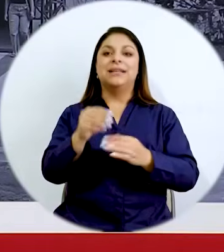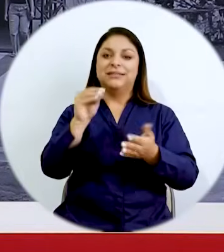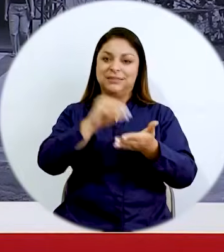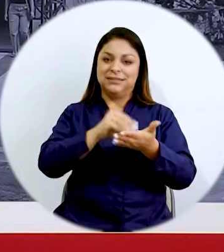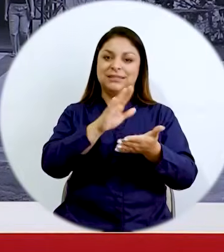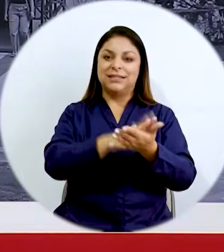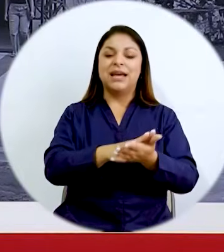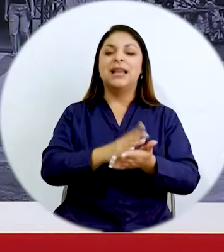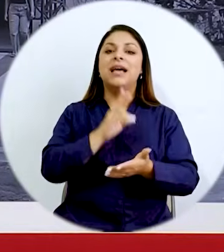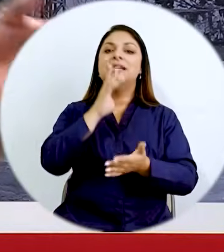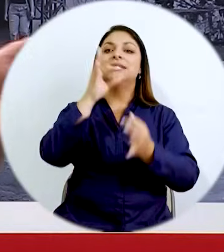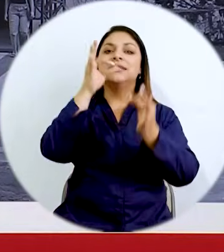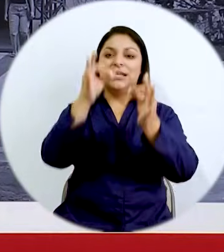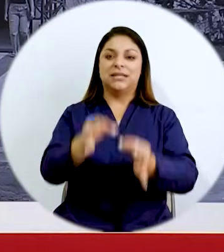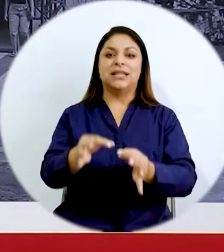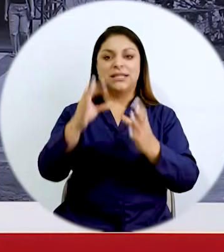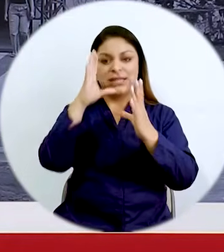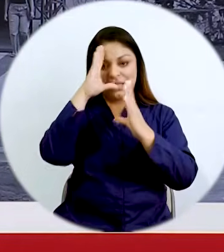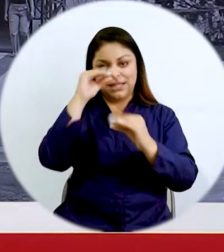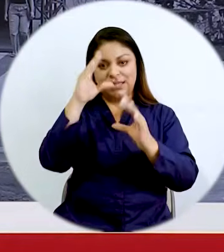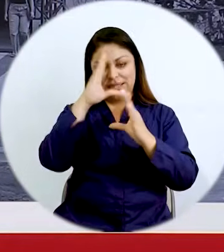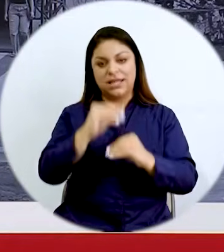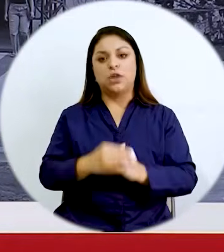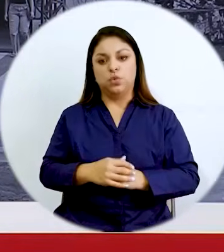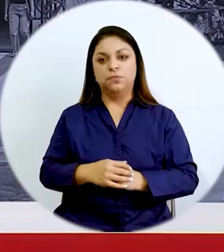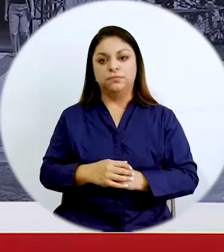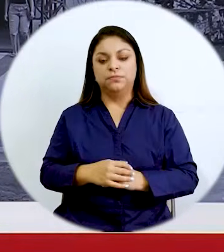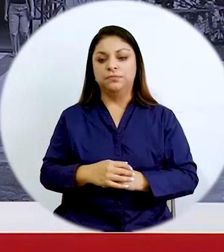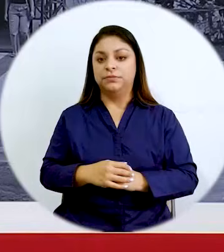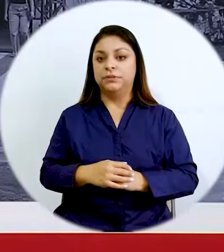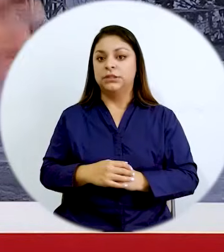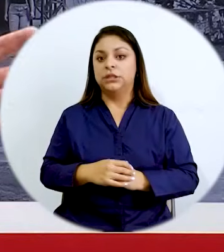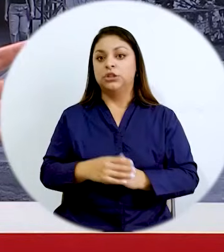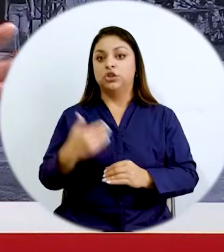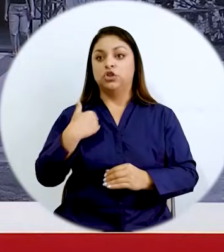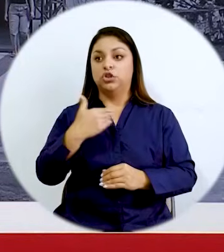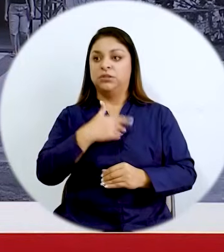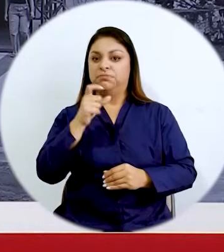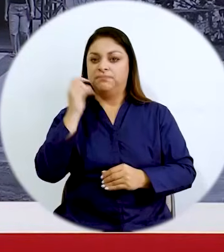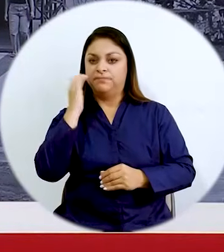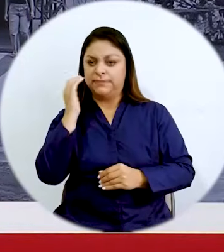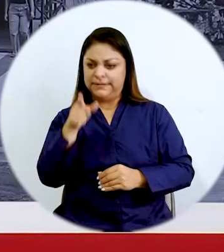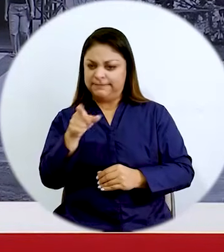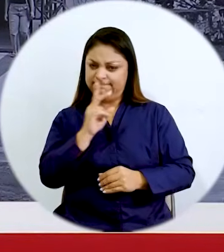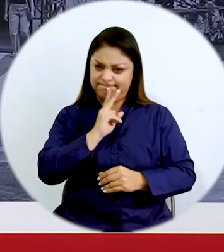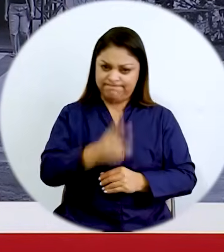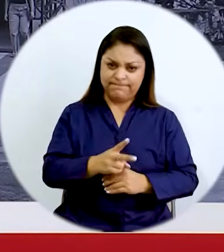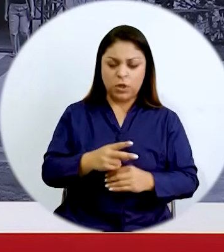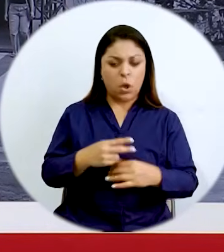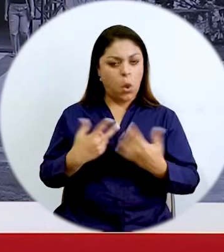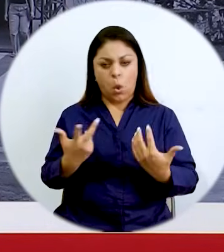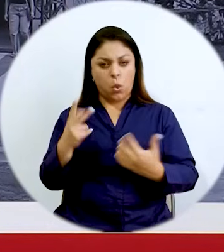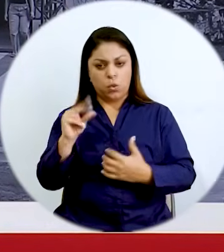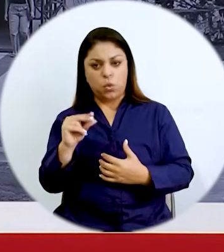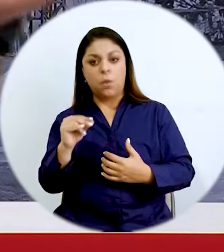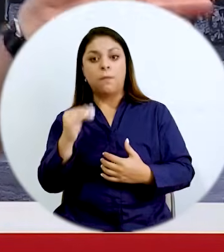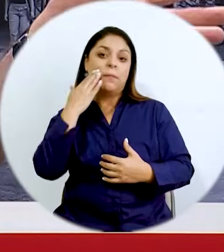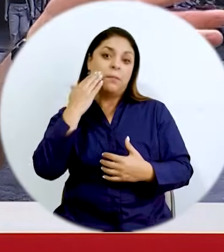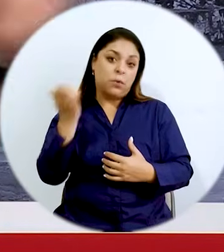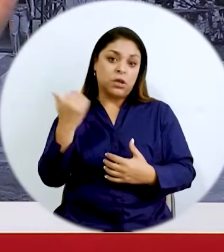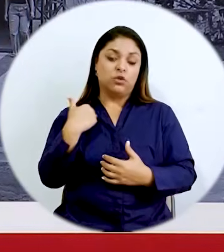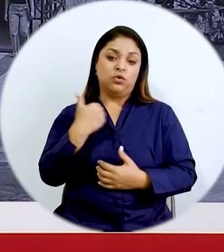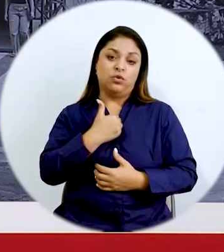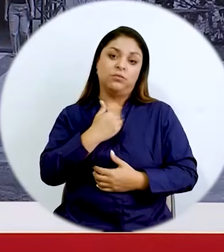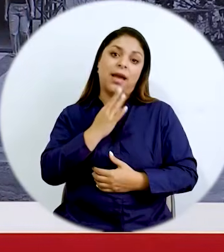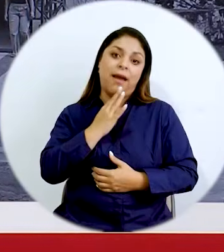del dato. Yo puedo tener un dato más, un dato menos. La diferencia es si es cierto o no. Porque precisamente